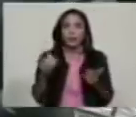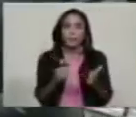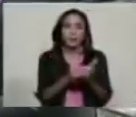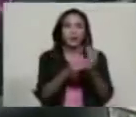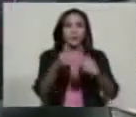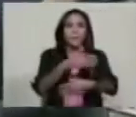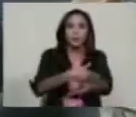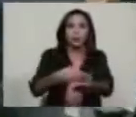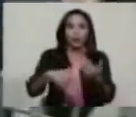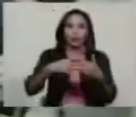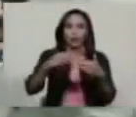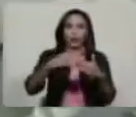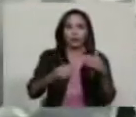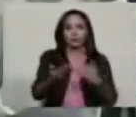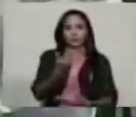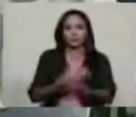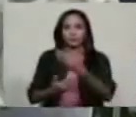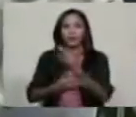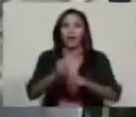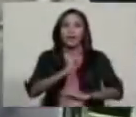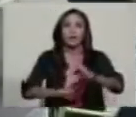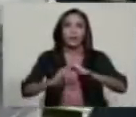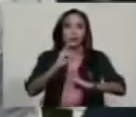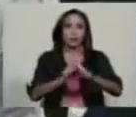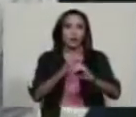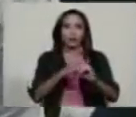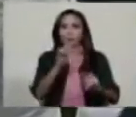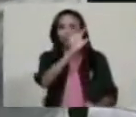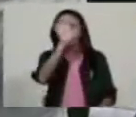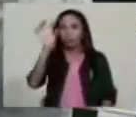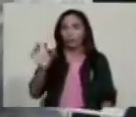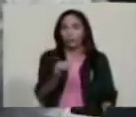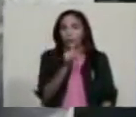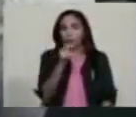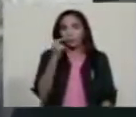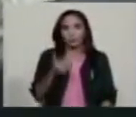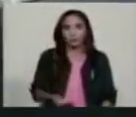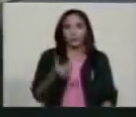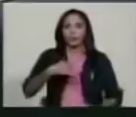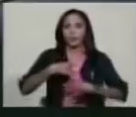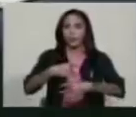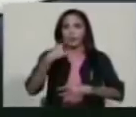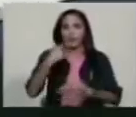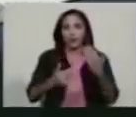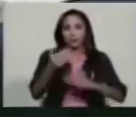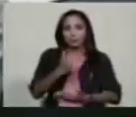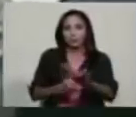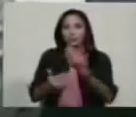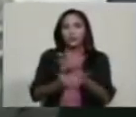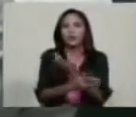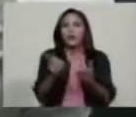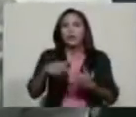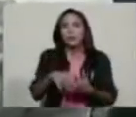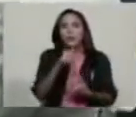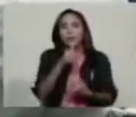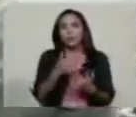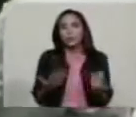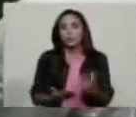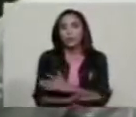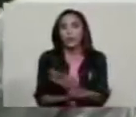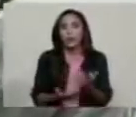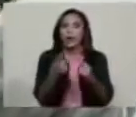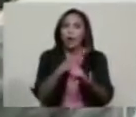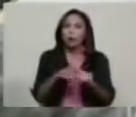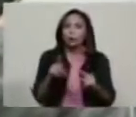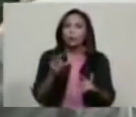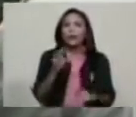millones de dólares a escala internacional. Un dato de interés que podemos igualmente aportar es que la República